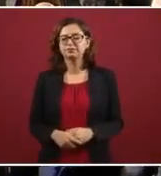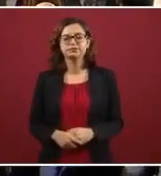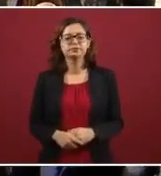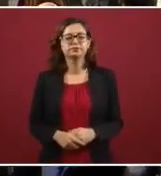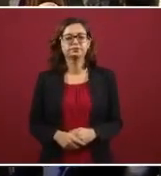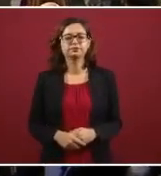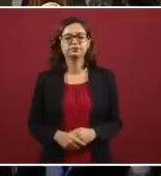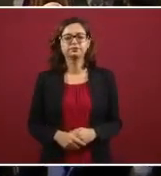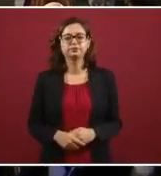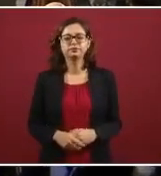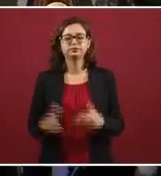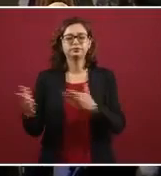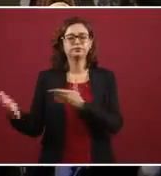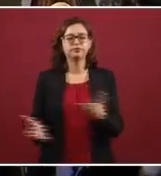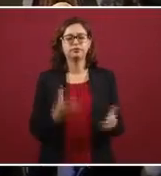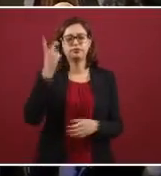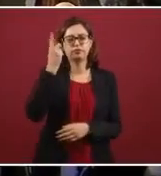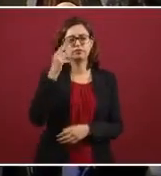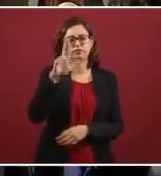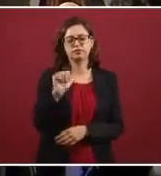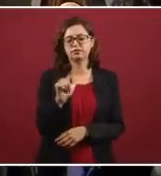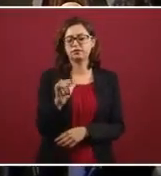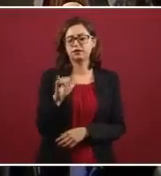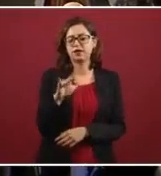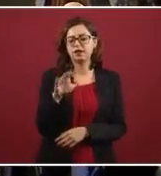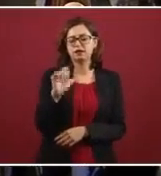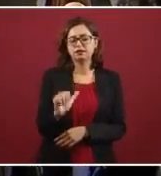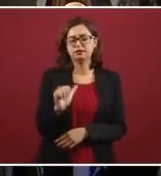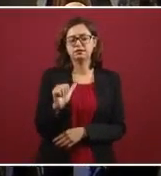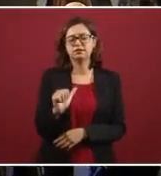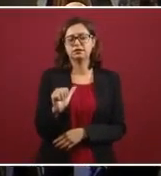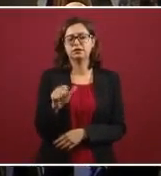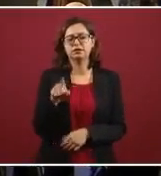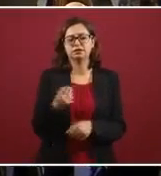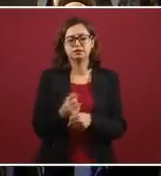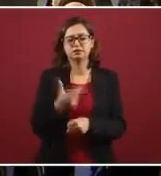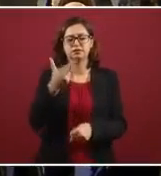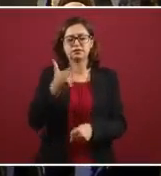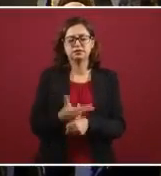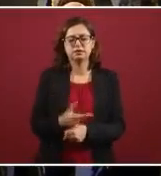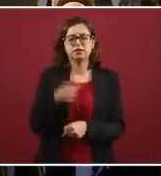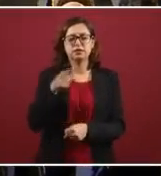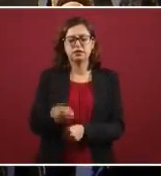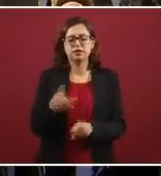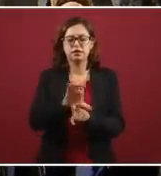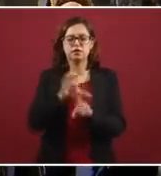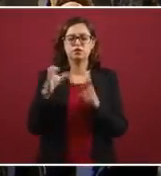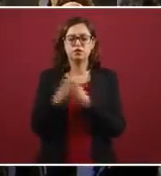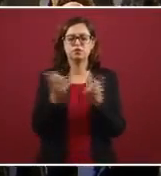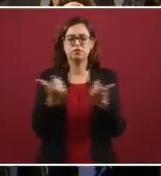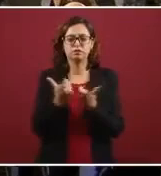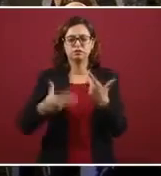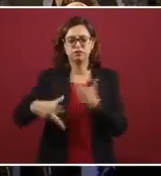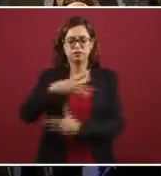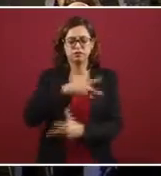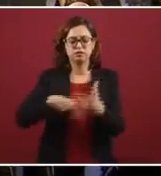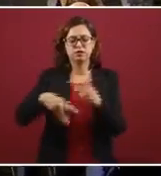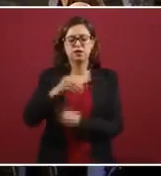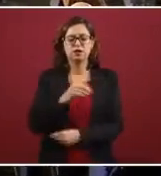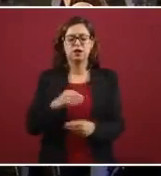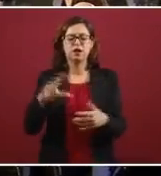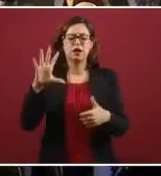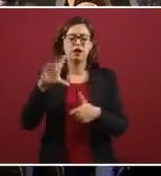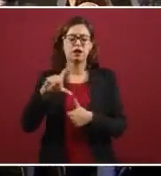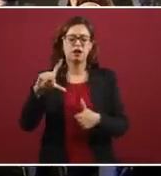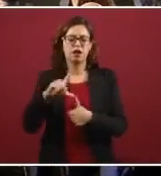Tiene la palabra la doctora Alicia Bárcena, secretaria ejecutiva de la Comisión Económica para América Latina y el Caribe de la